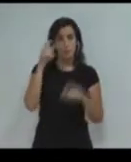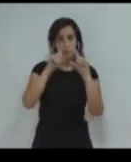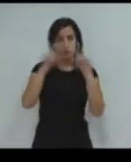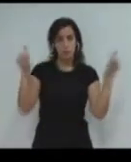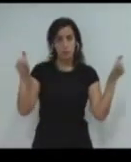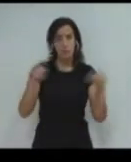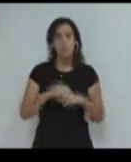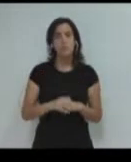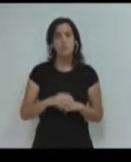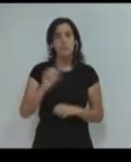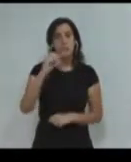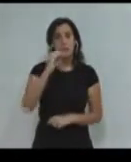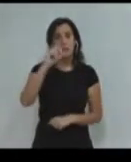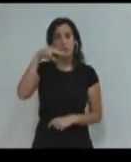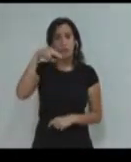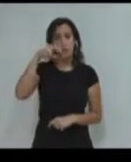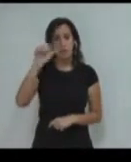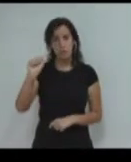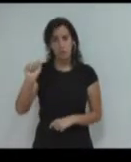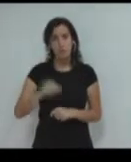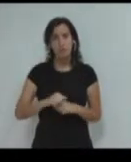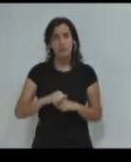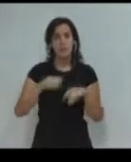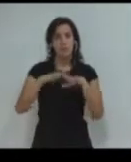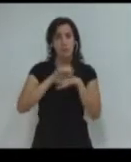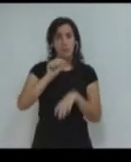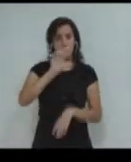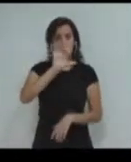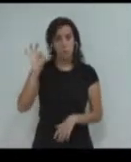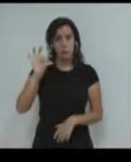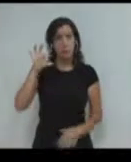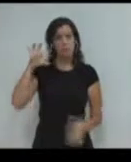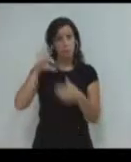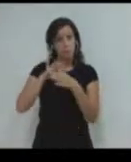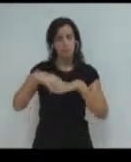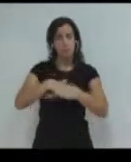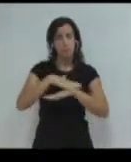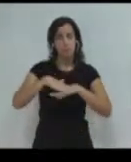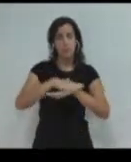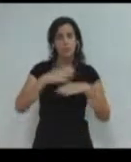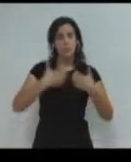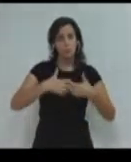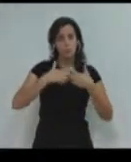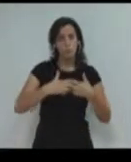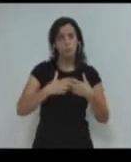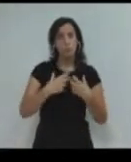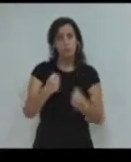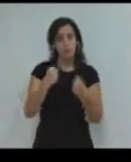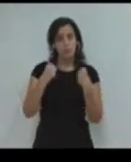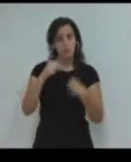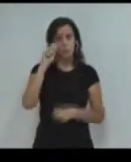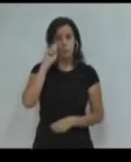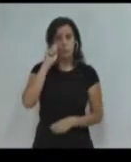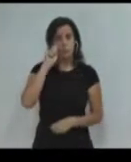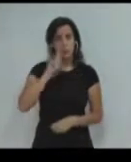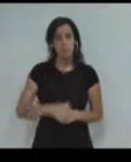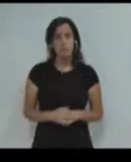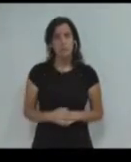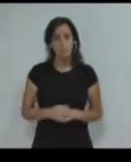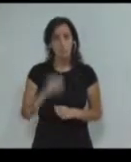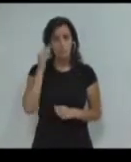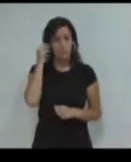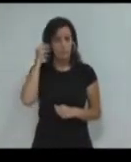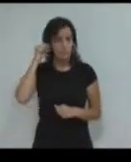Telefónica, Acciona, Red.es, que pertenece al Ministerio de Industria, Energía y Turismo,